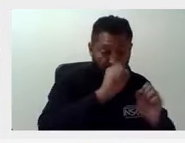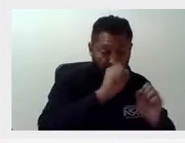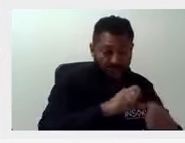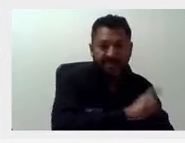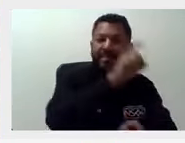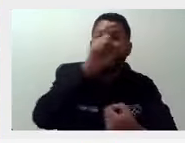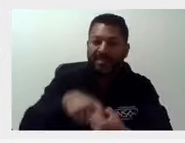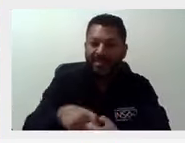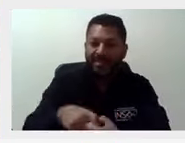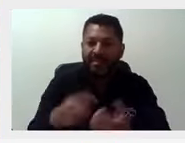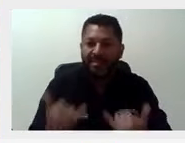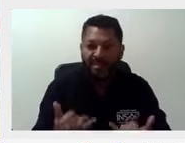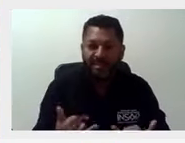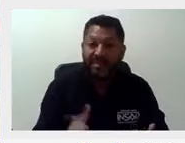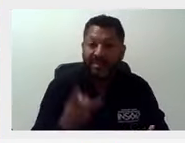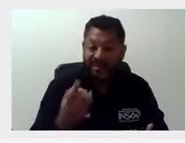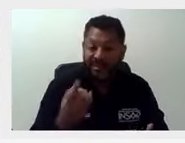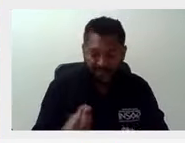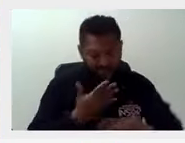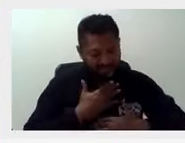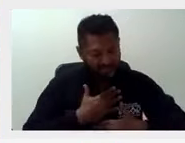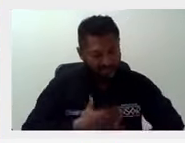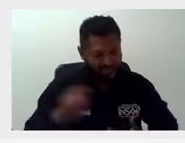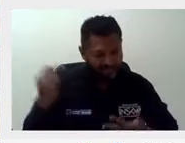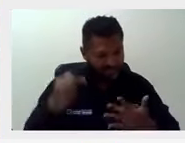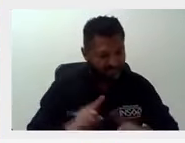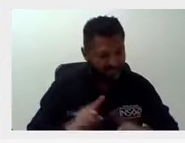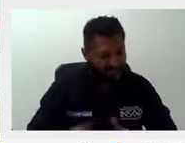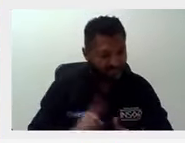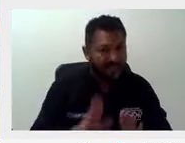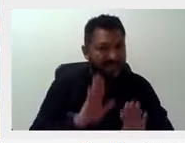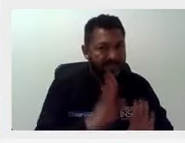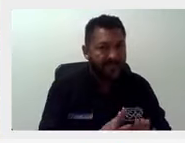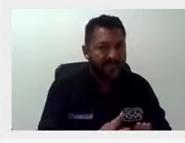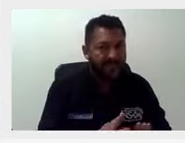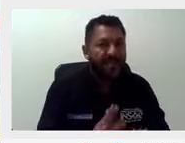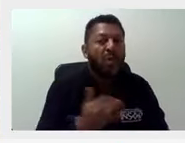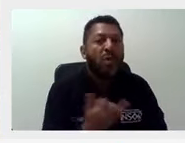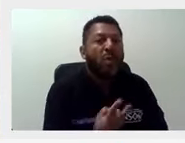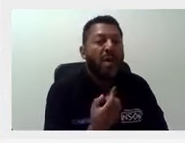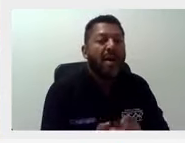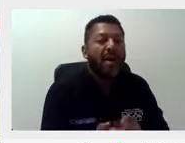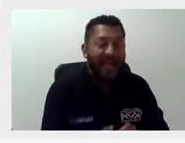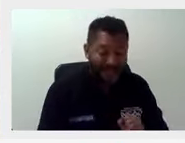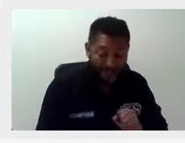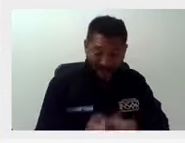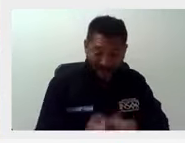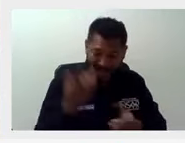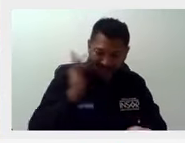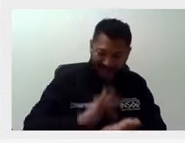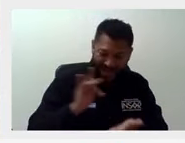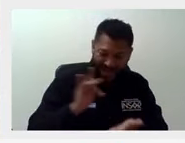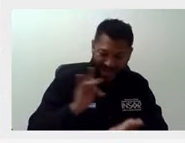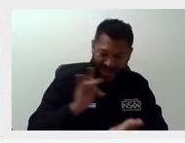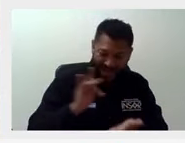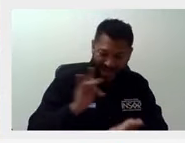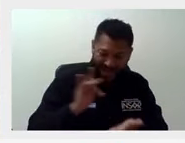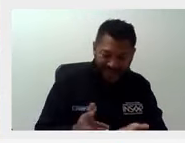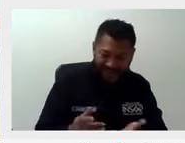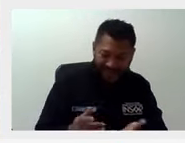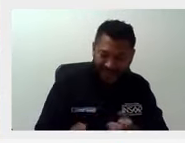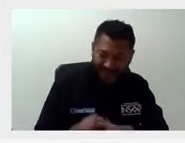estas herramientas que se han generado a raíz de la crisis. O sea, la crisis trae oportunidad y creo que lo que vengo a hablar yo hoy precisamente es como